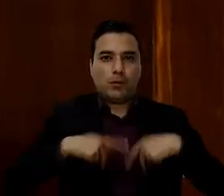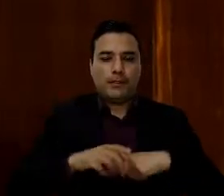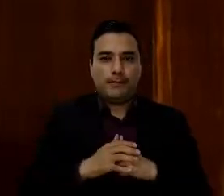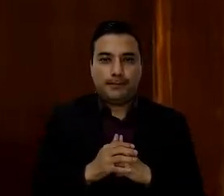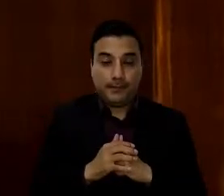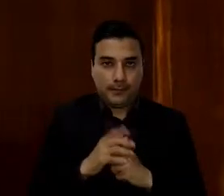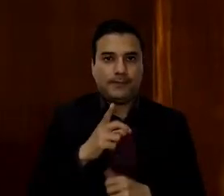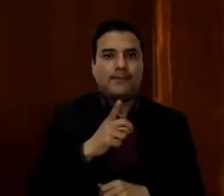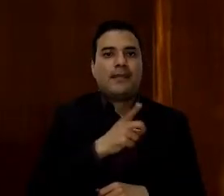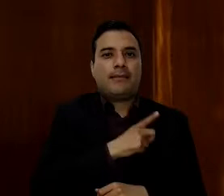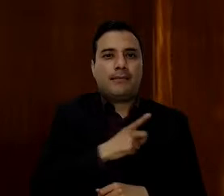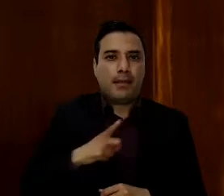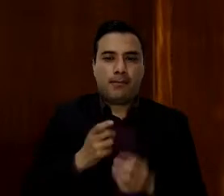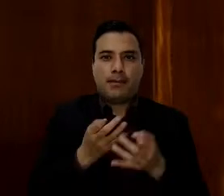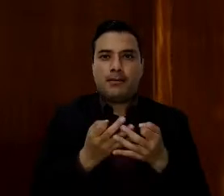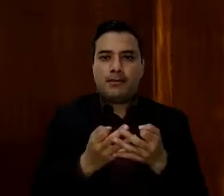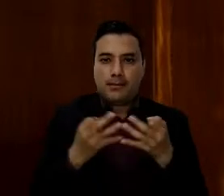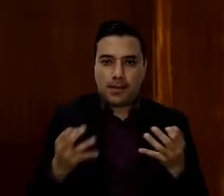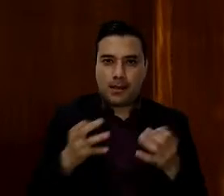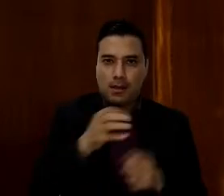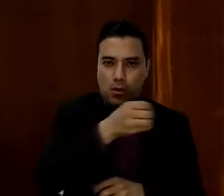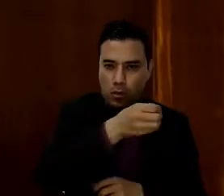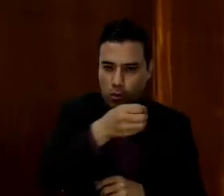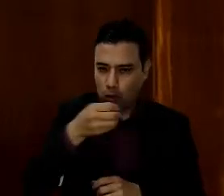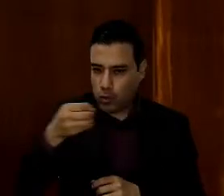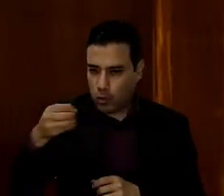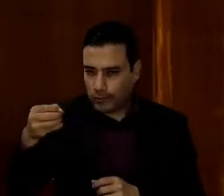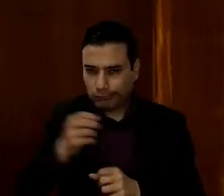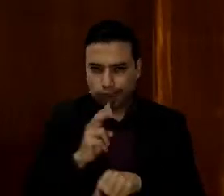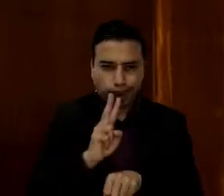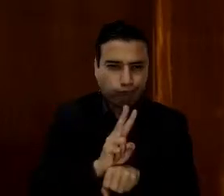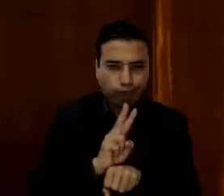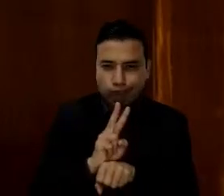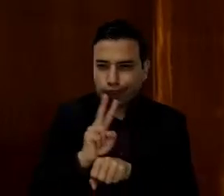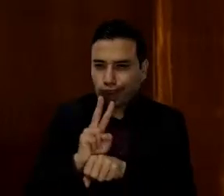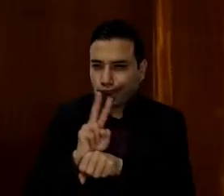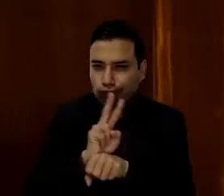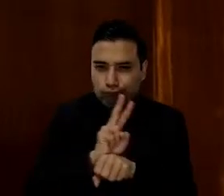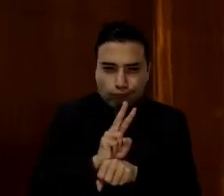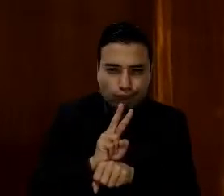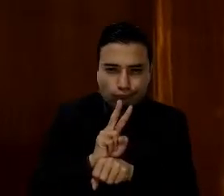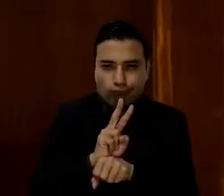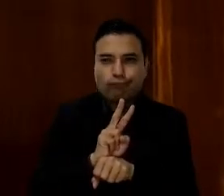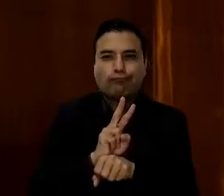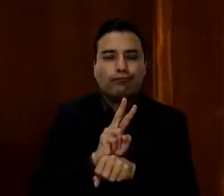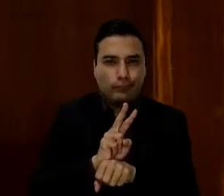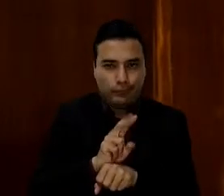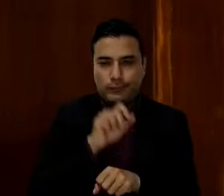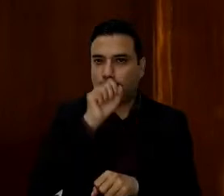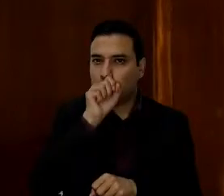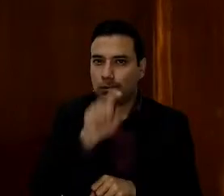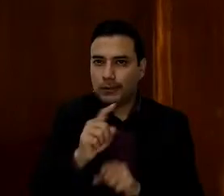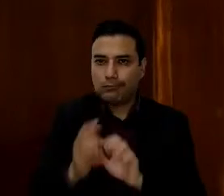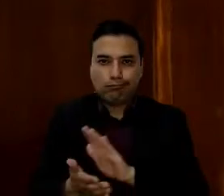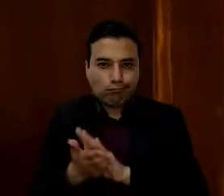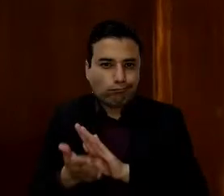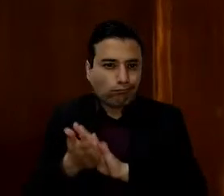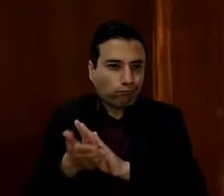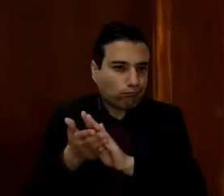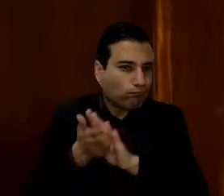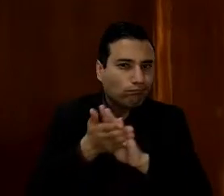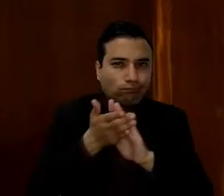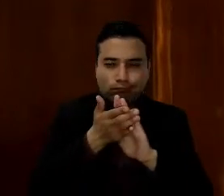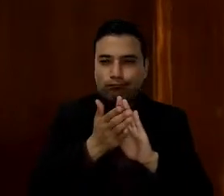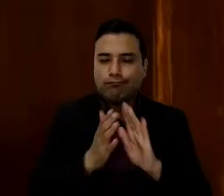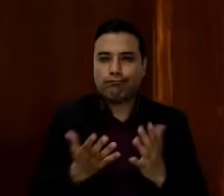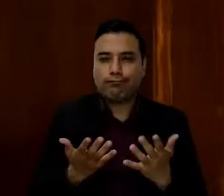privilegiando el ordenamiento territorial en función de la capacidad de la infraestructura,